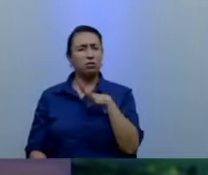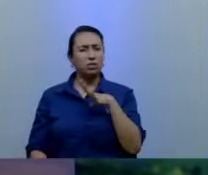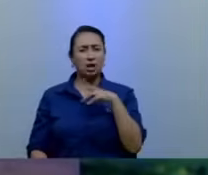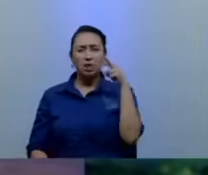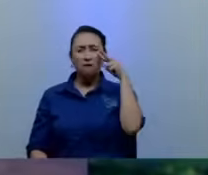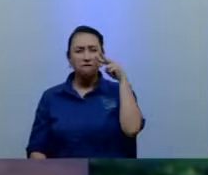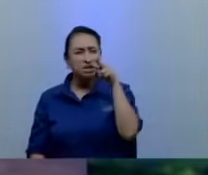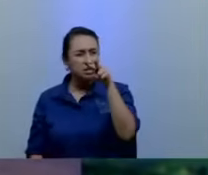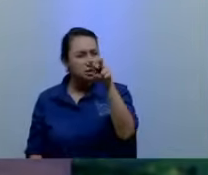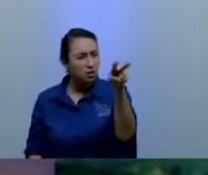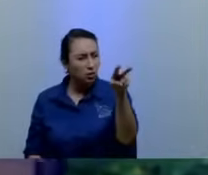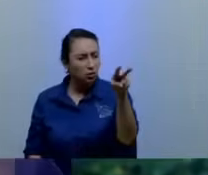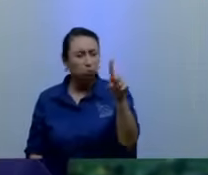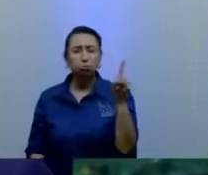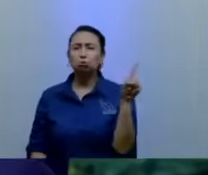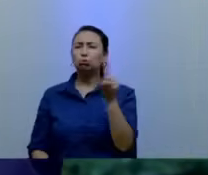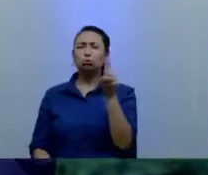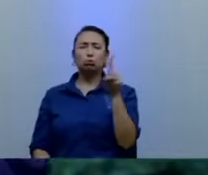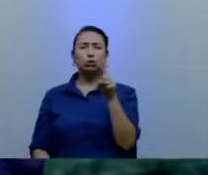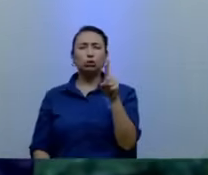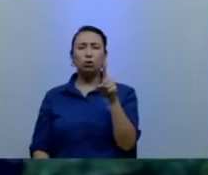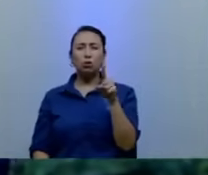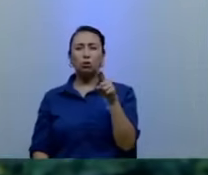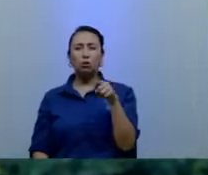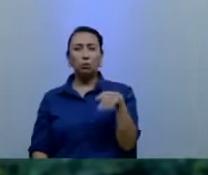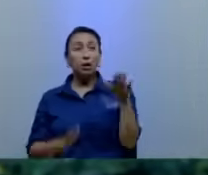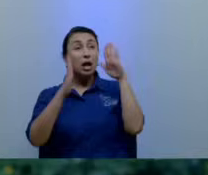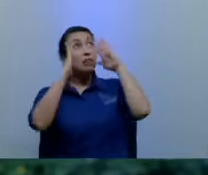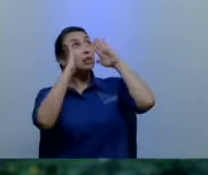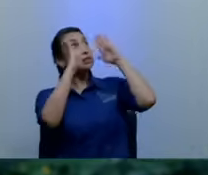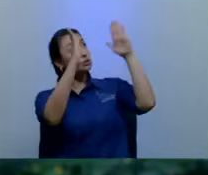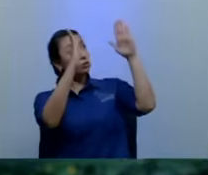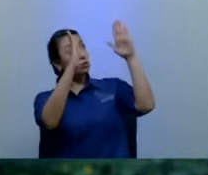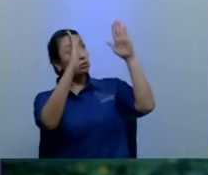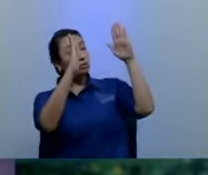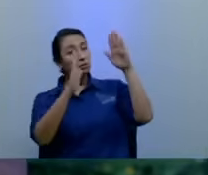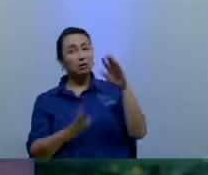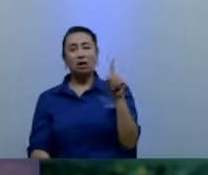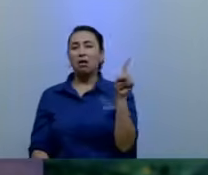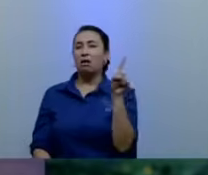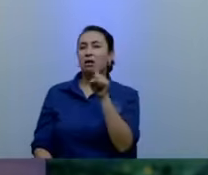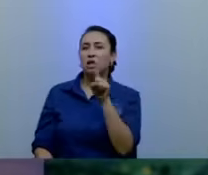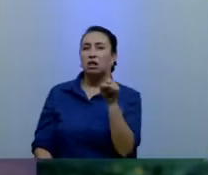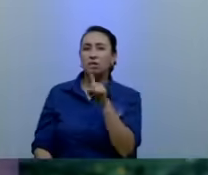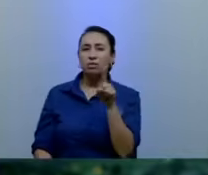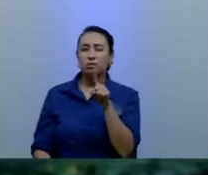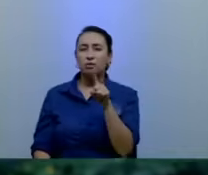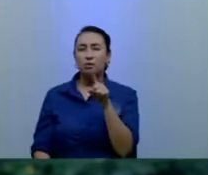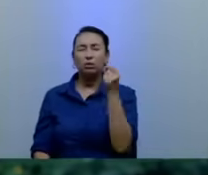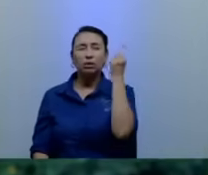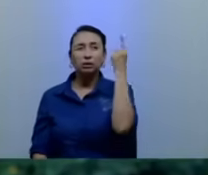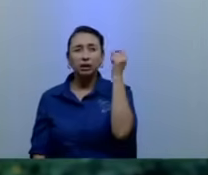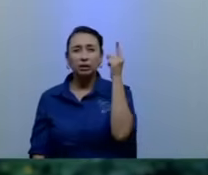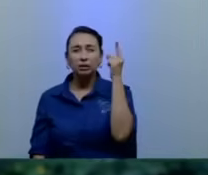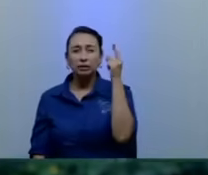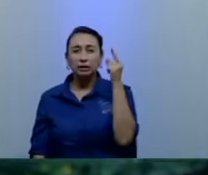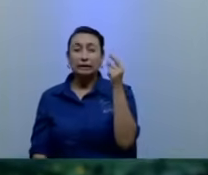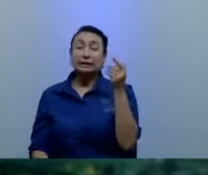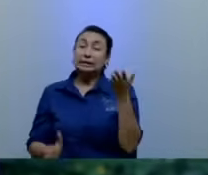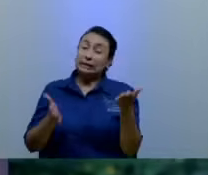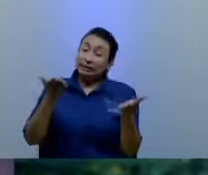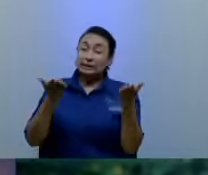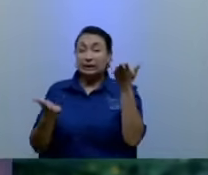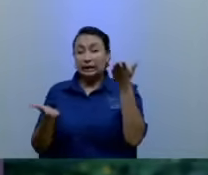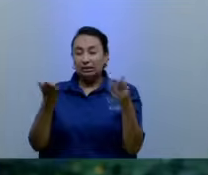a desgranar, esto espiritualmente hablando también, ¿verdad? Yo quisiera esta noche volver a la carga un poquitito con